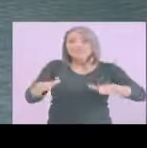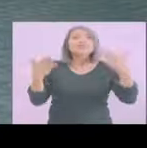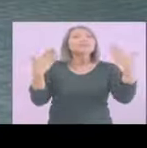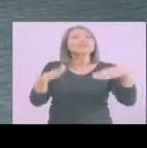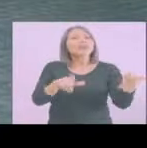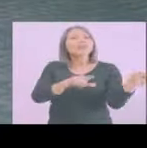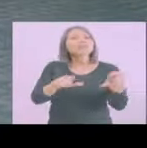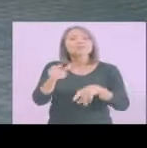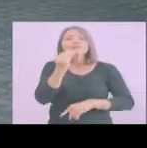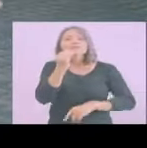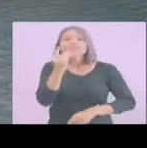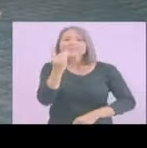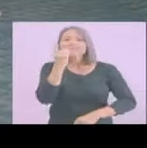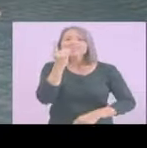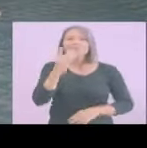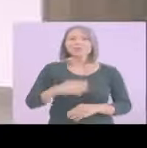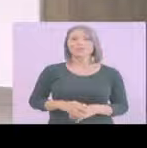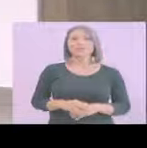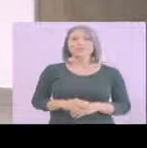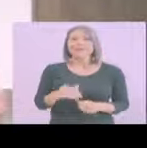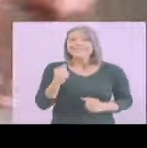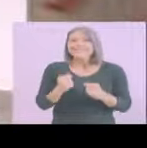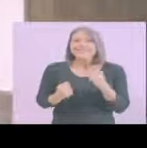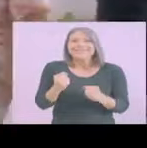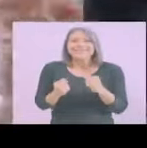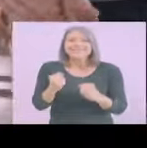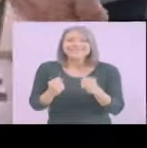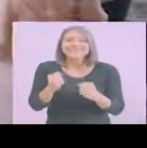¡Buenos días, niños! ¡Ya está el desayuno!